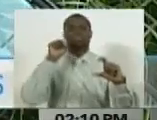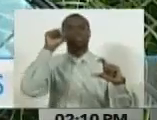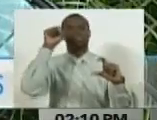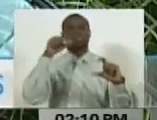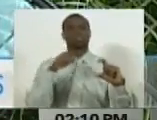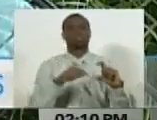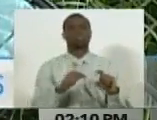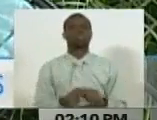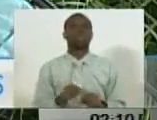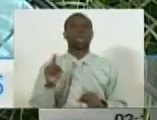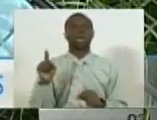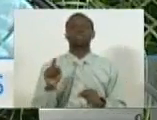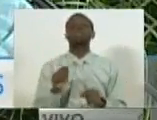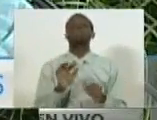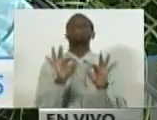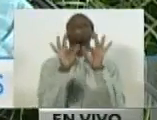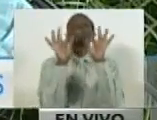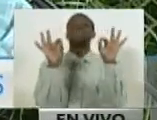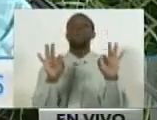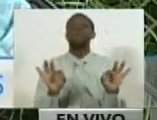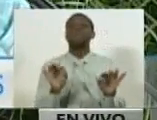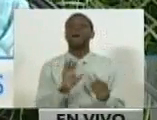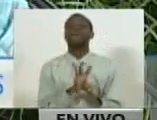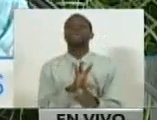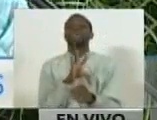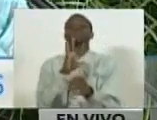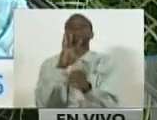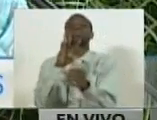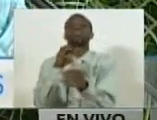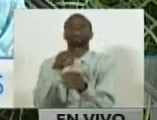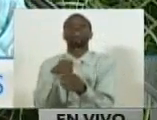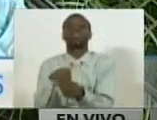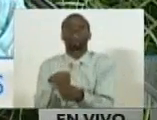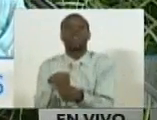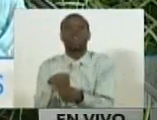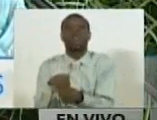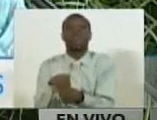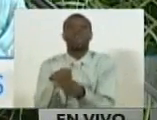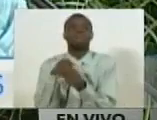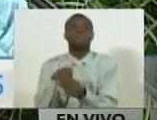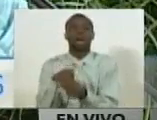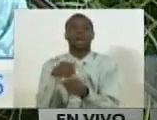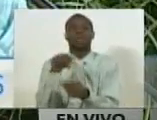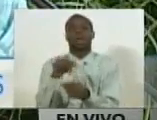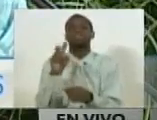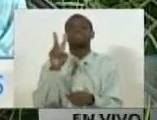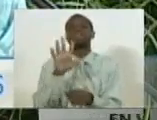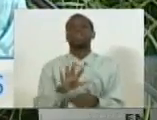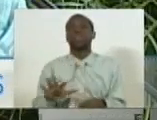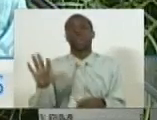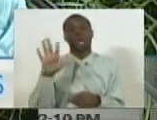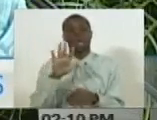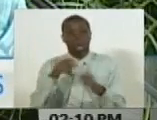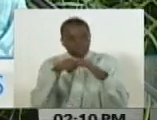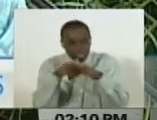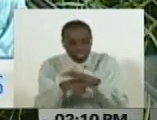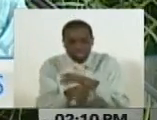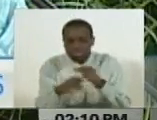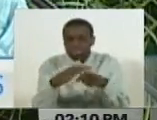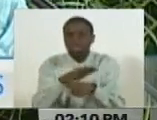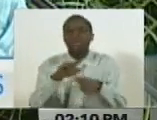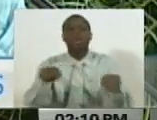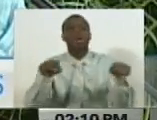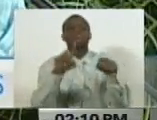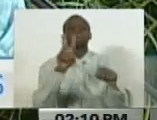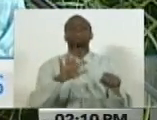Esto es un sistema de inclusión para llegar a la profundidad de la Venezuela que hoy